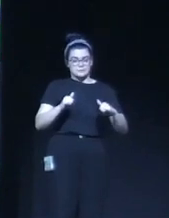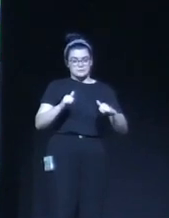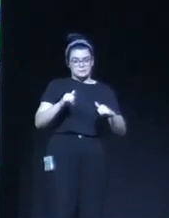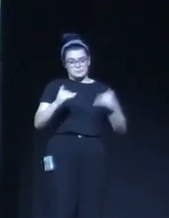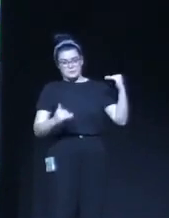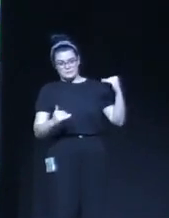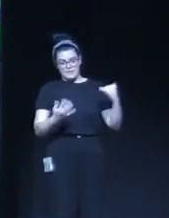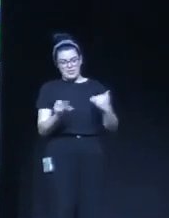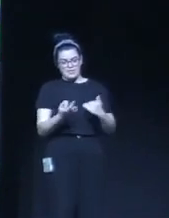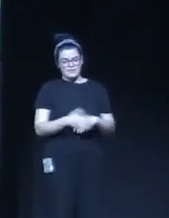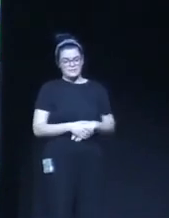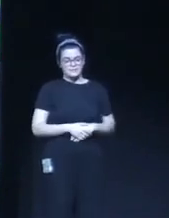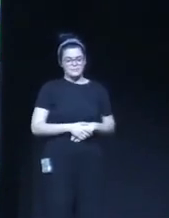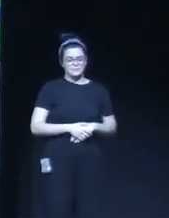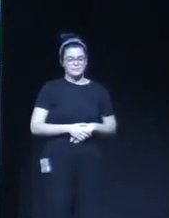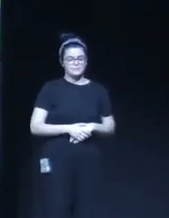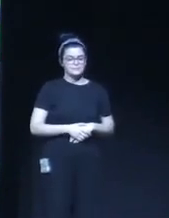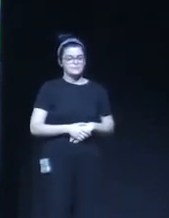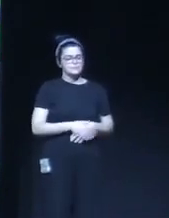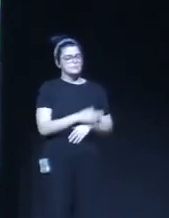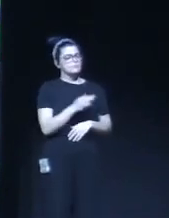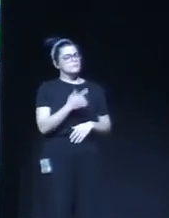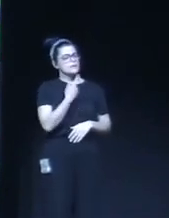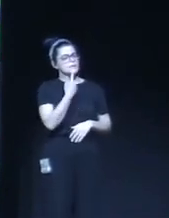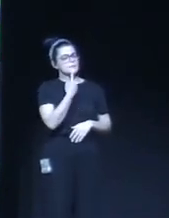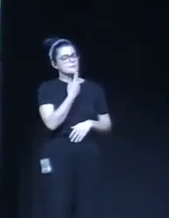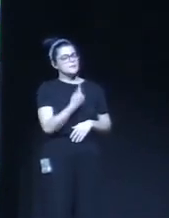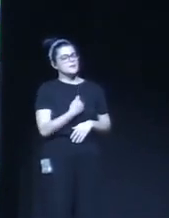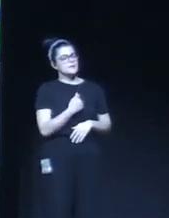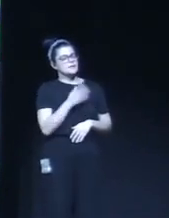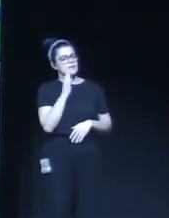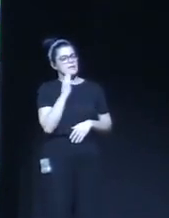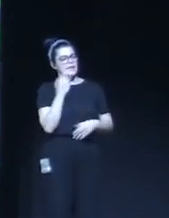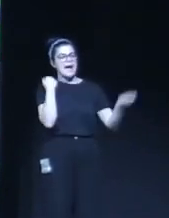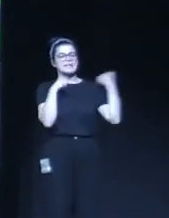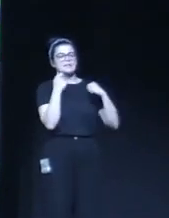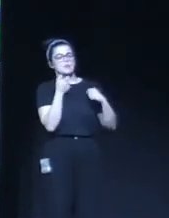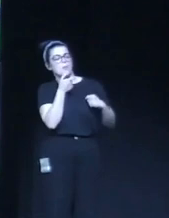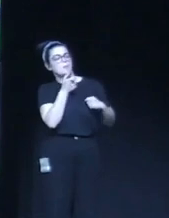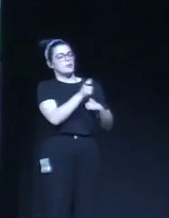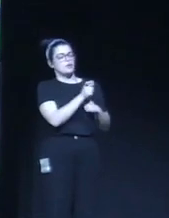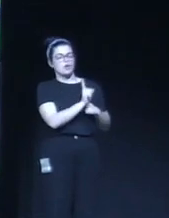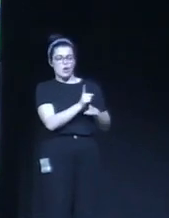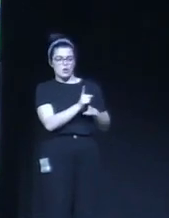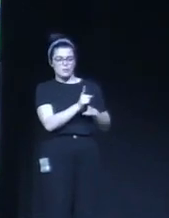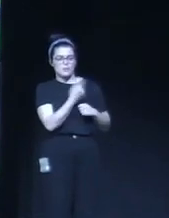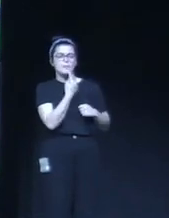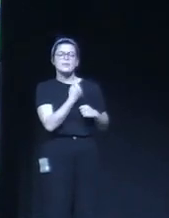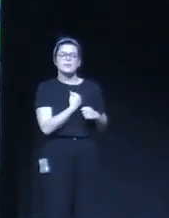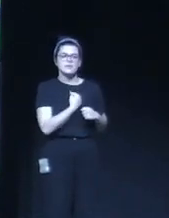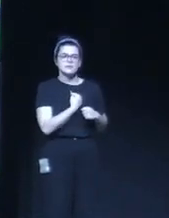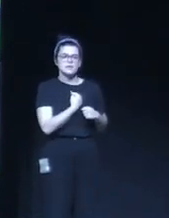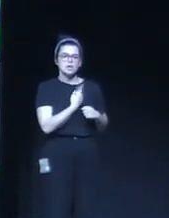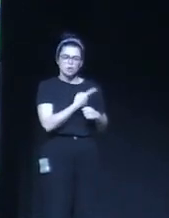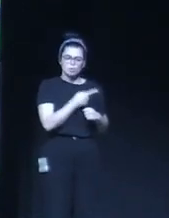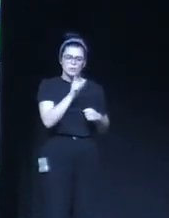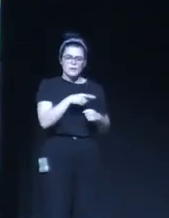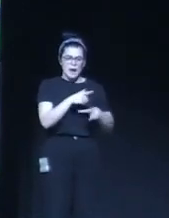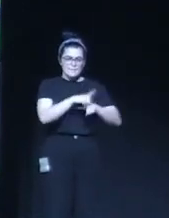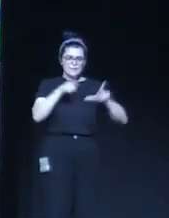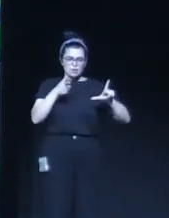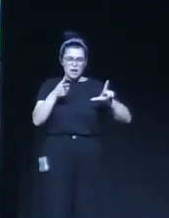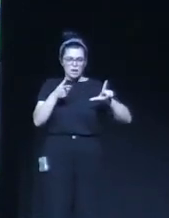¿No? Me decías que no te gusta lo de que te llamen actriz, pero tú me decías, yo le he aportado al personaje a Rita.